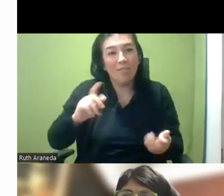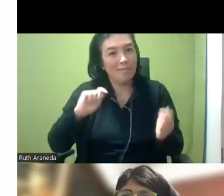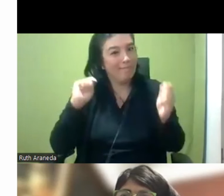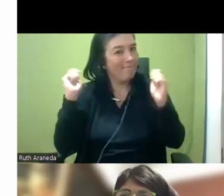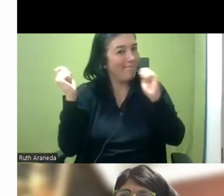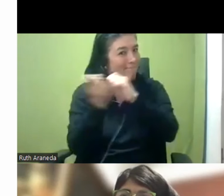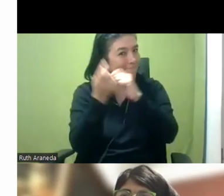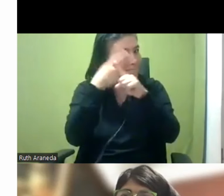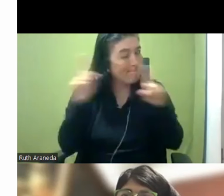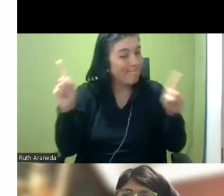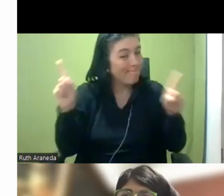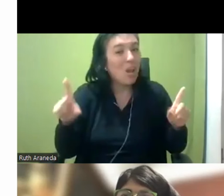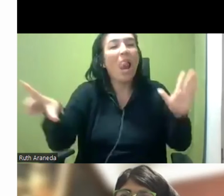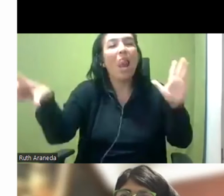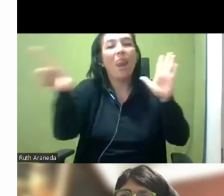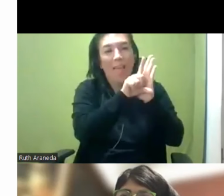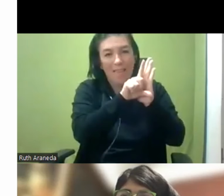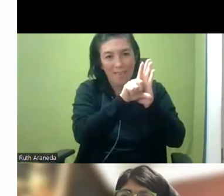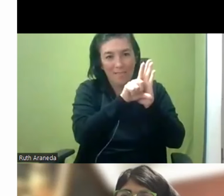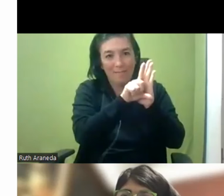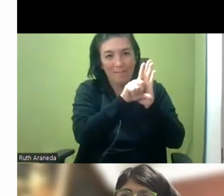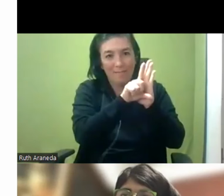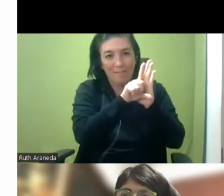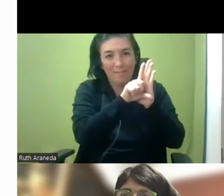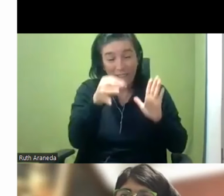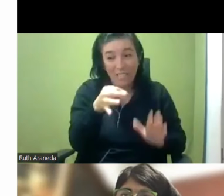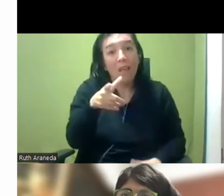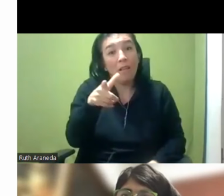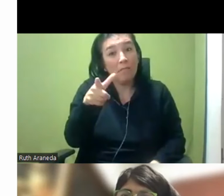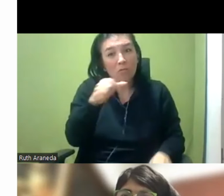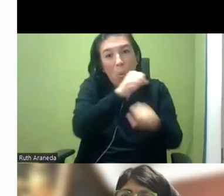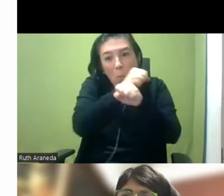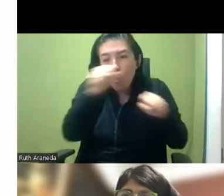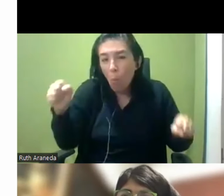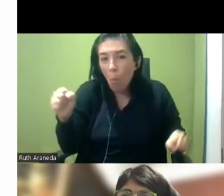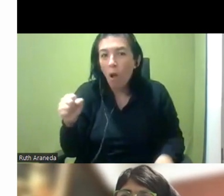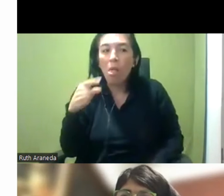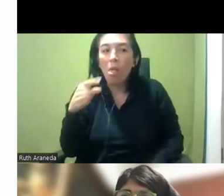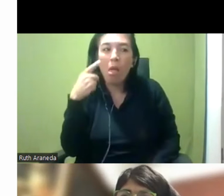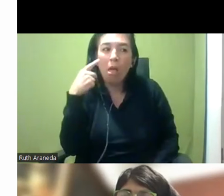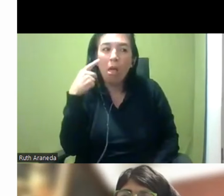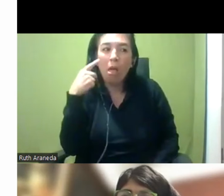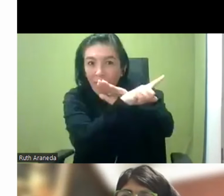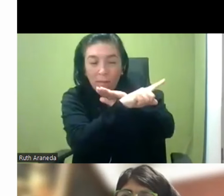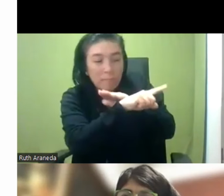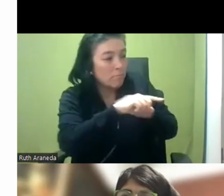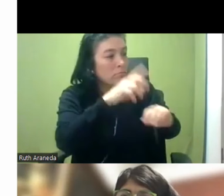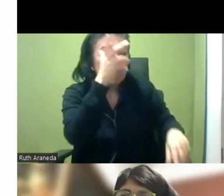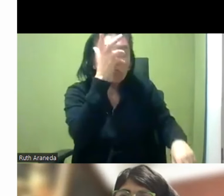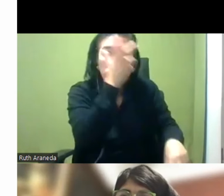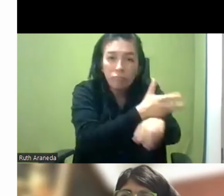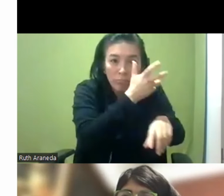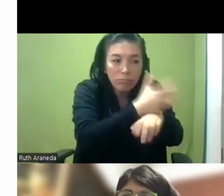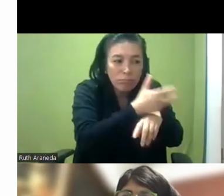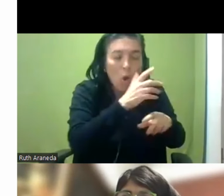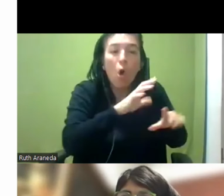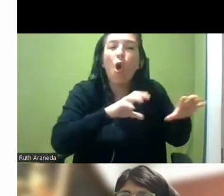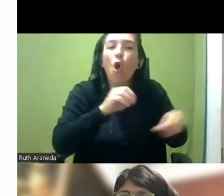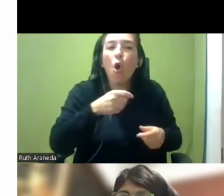está. en términos oficiales, legales, actuales, nadie puede tomar una